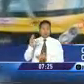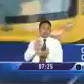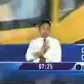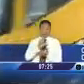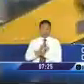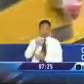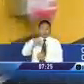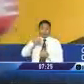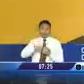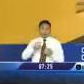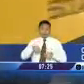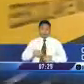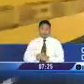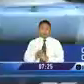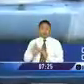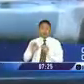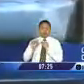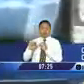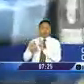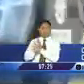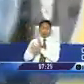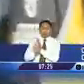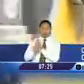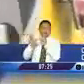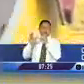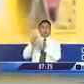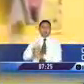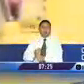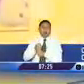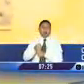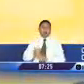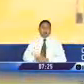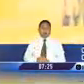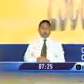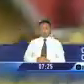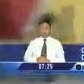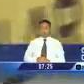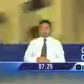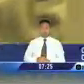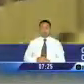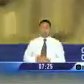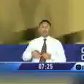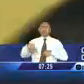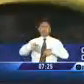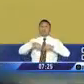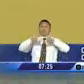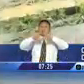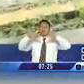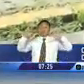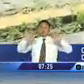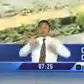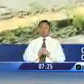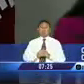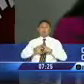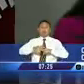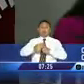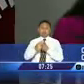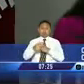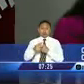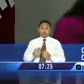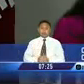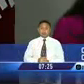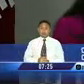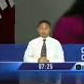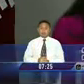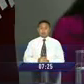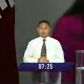educativas en Quito serán capacitados en temas de seguridad vial, señales de tránsito y mecánica automotriz. En total